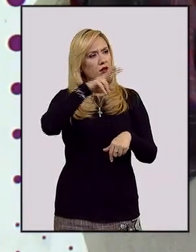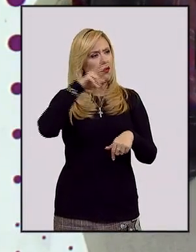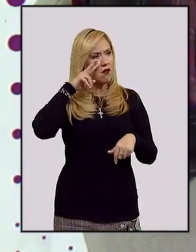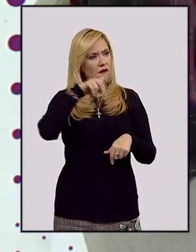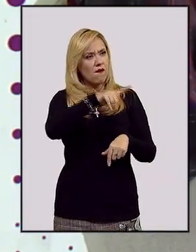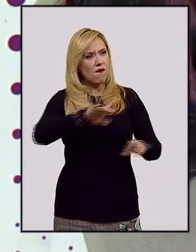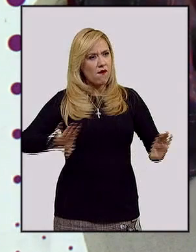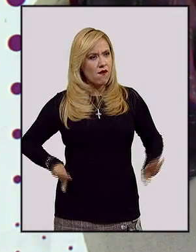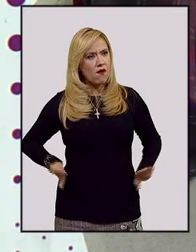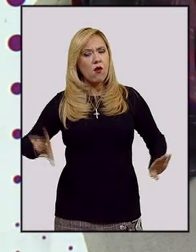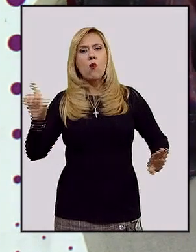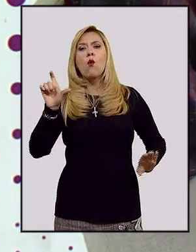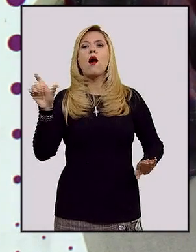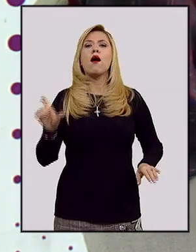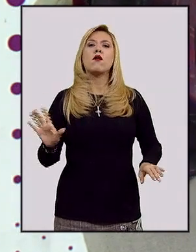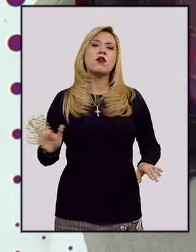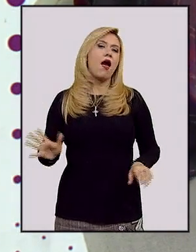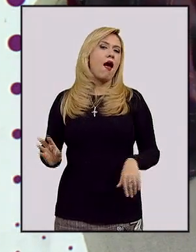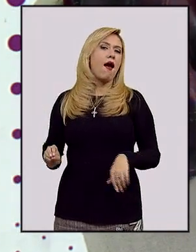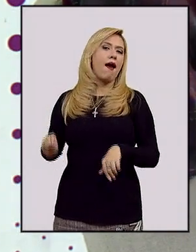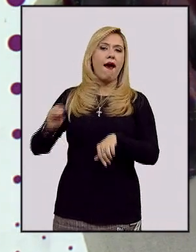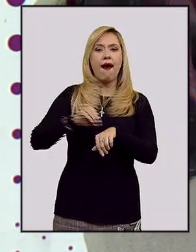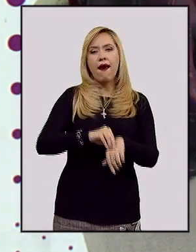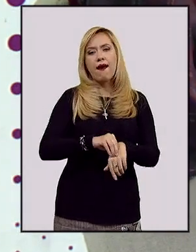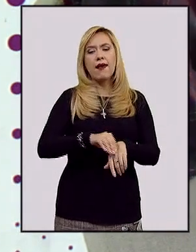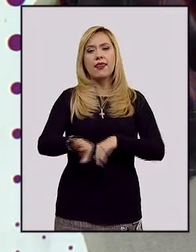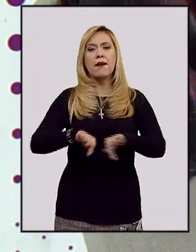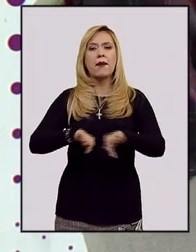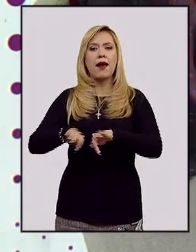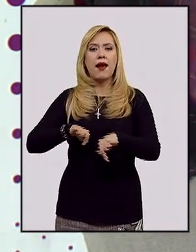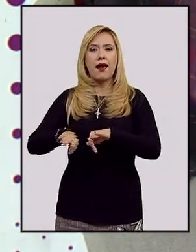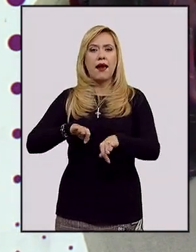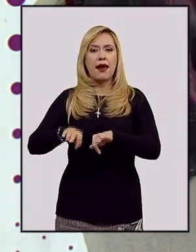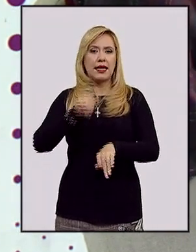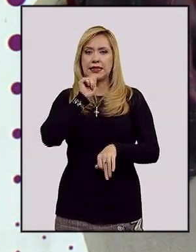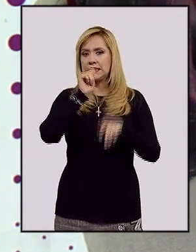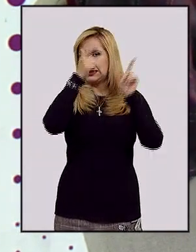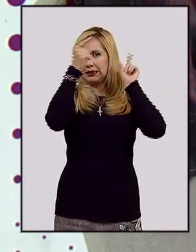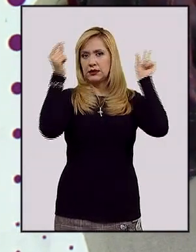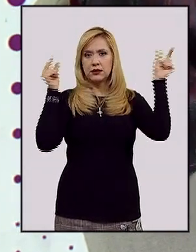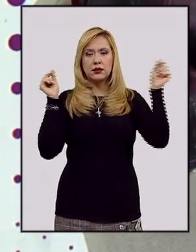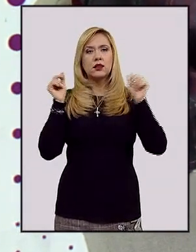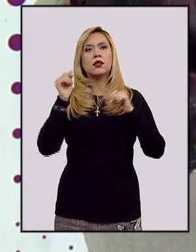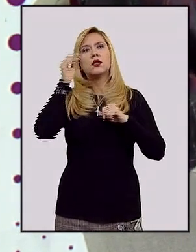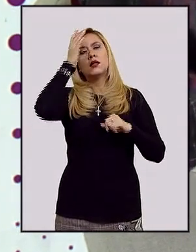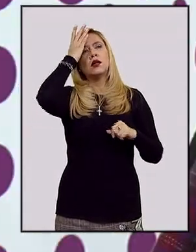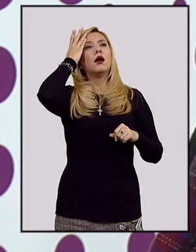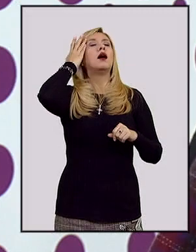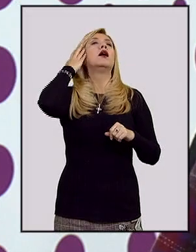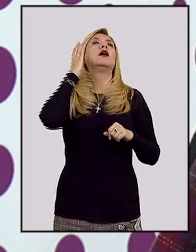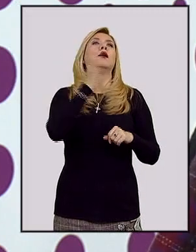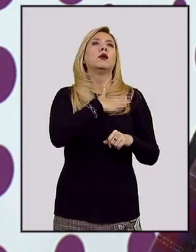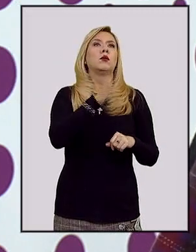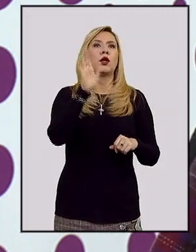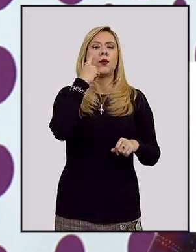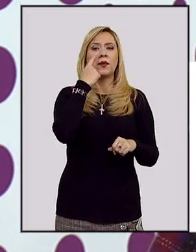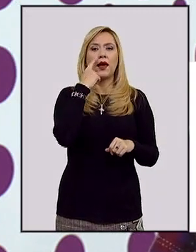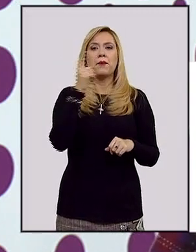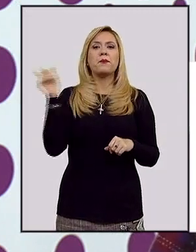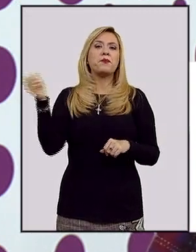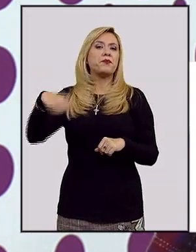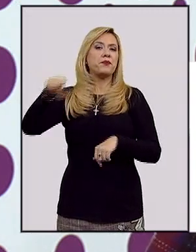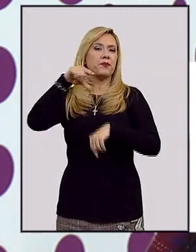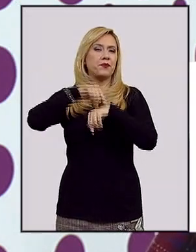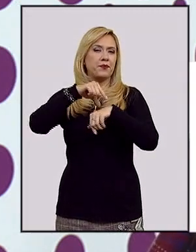las residencias. ¿Nos puedes platicar un poco sobre eso? Claro, finalmente existe un término que se llama hábitus médico, que